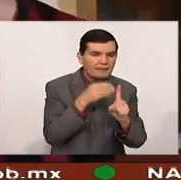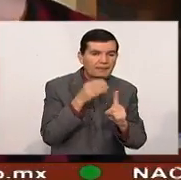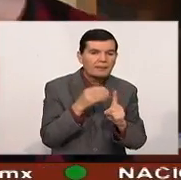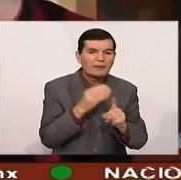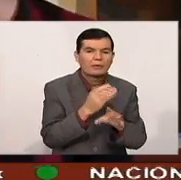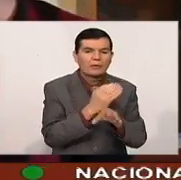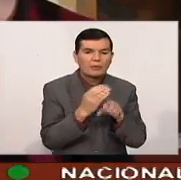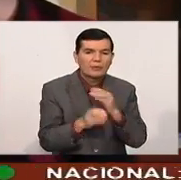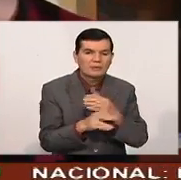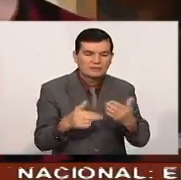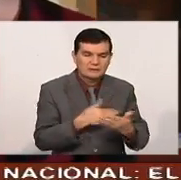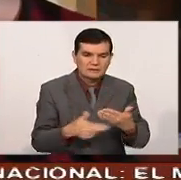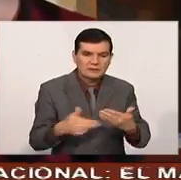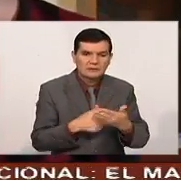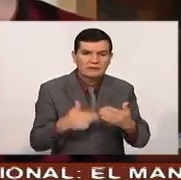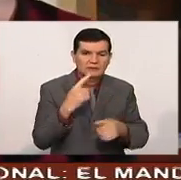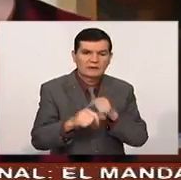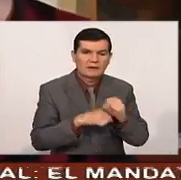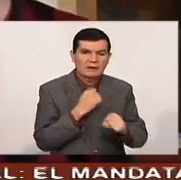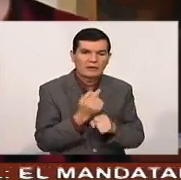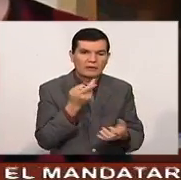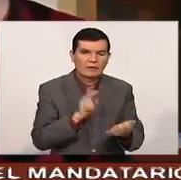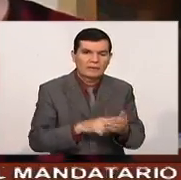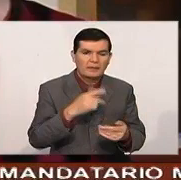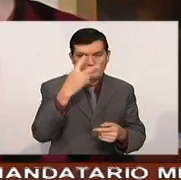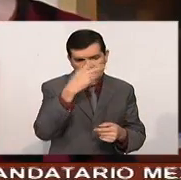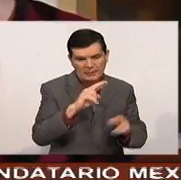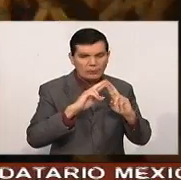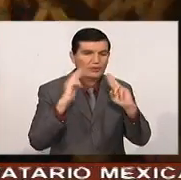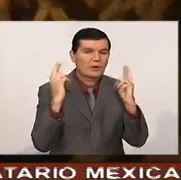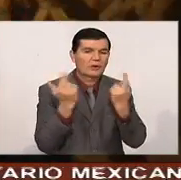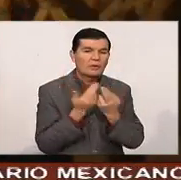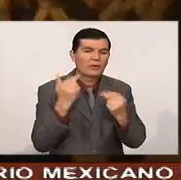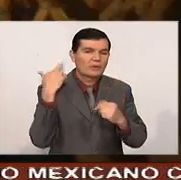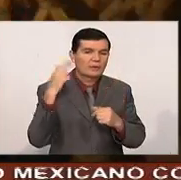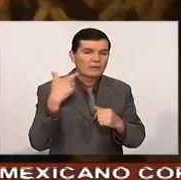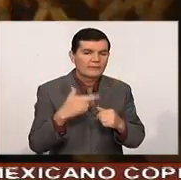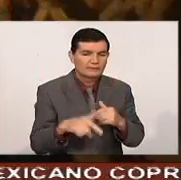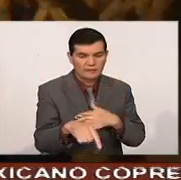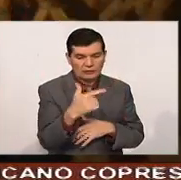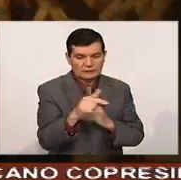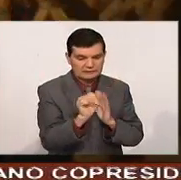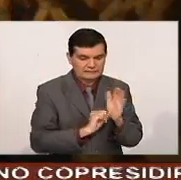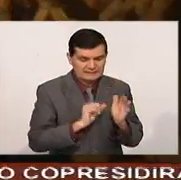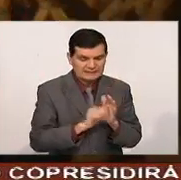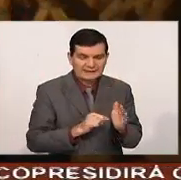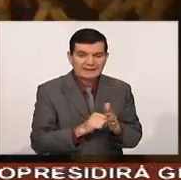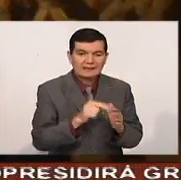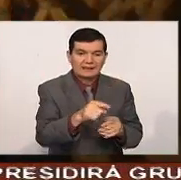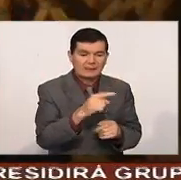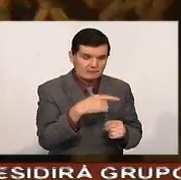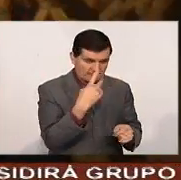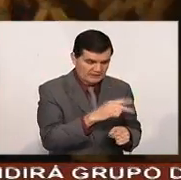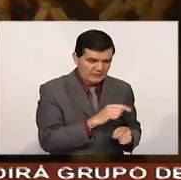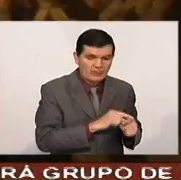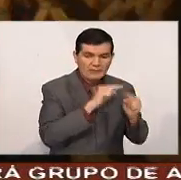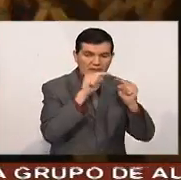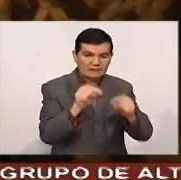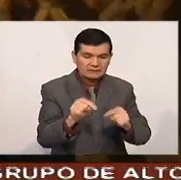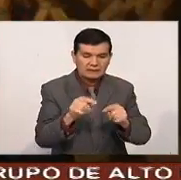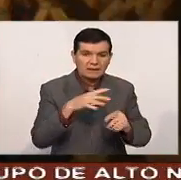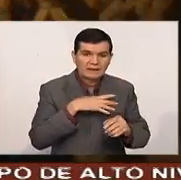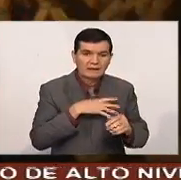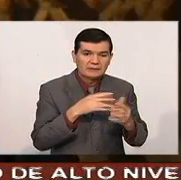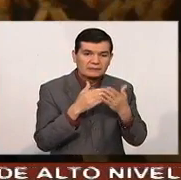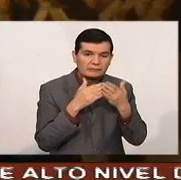eventos y resultados de este año bilateral México-Reino Unido. Los 12 meses que duró el año de México en el Reino Unido